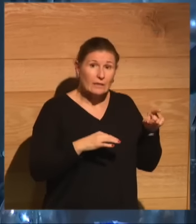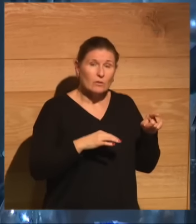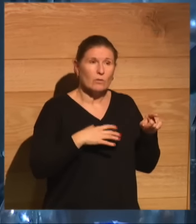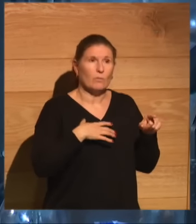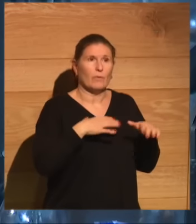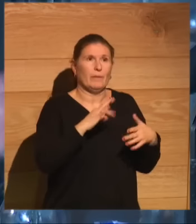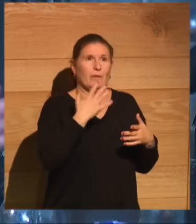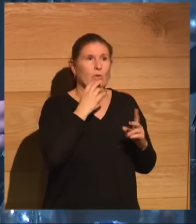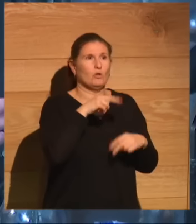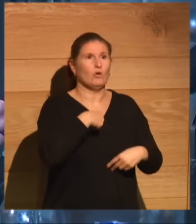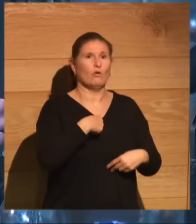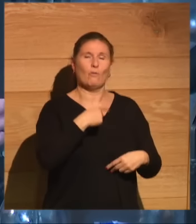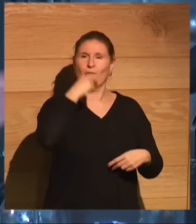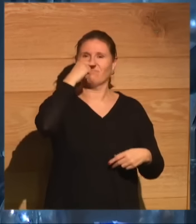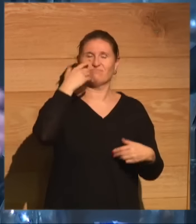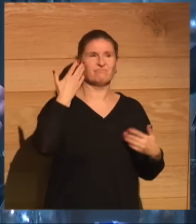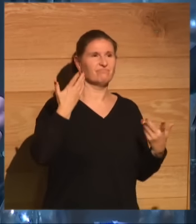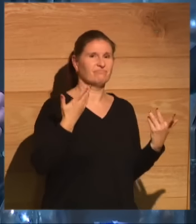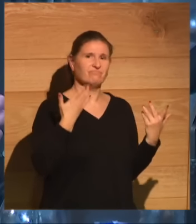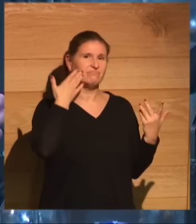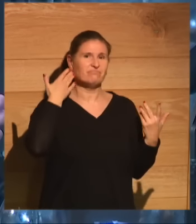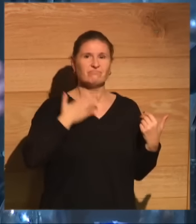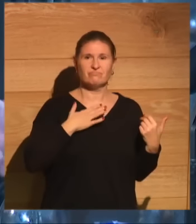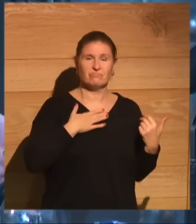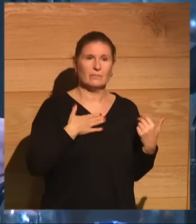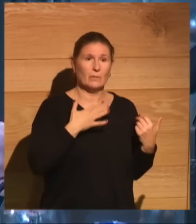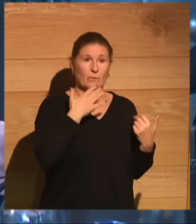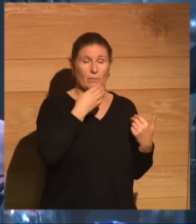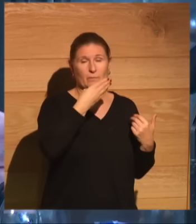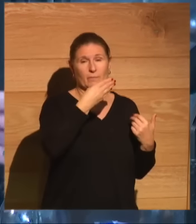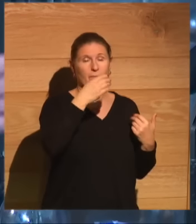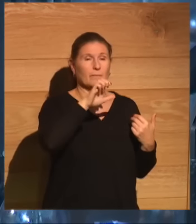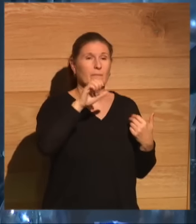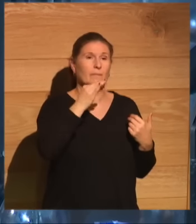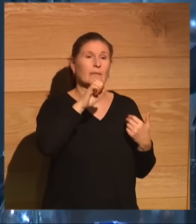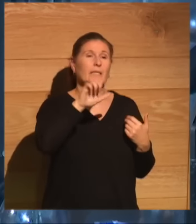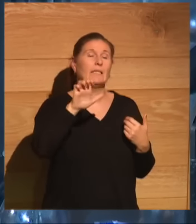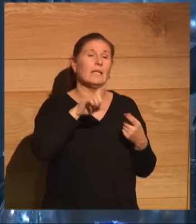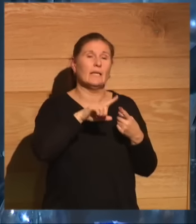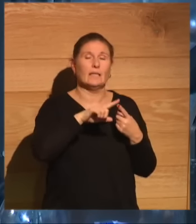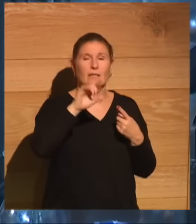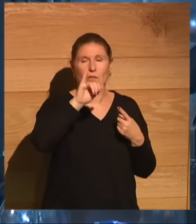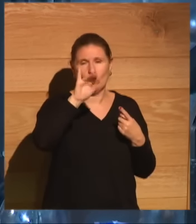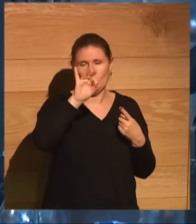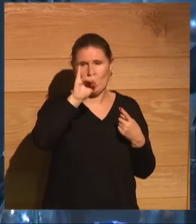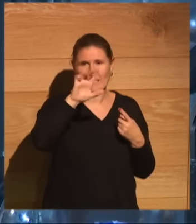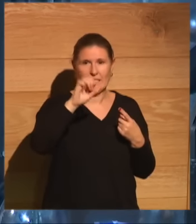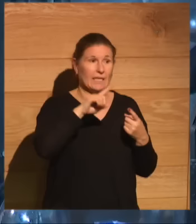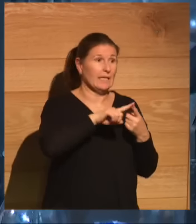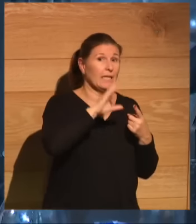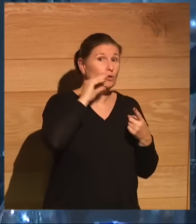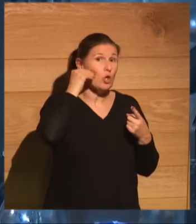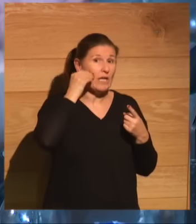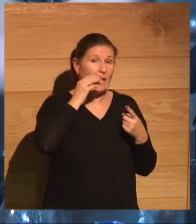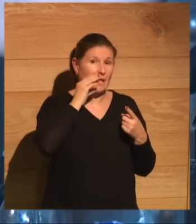estar encantado de haberse conocido o no. Por ejemplo, Beetlejuice y el Joker están claramente encantados de